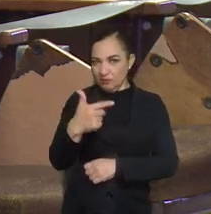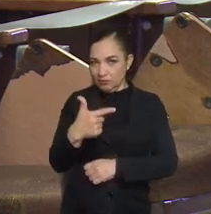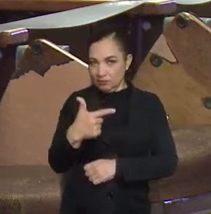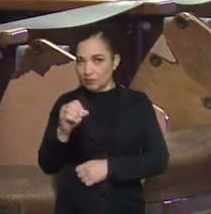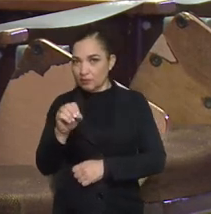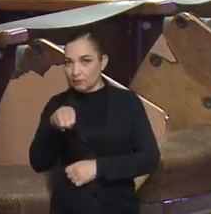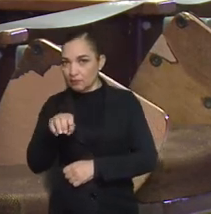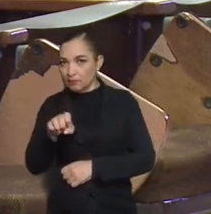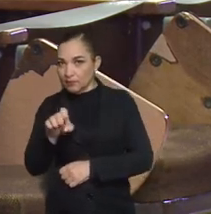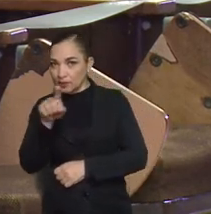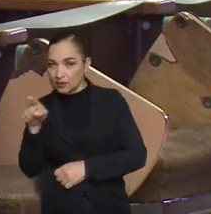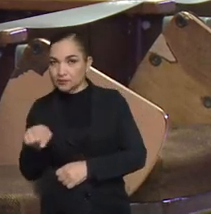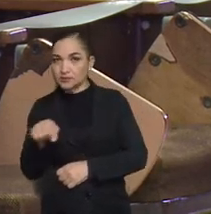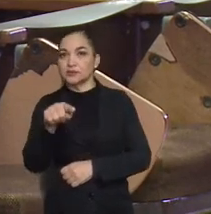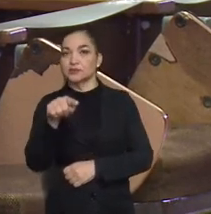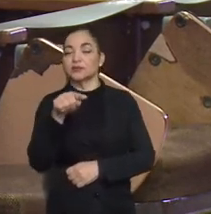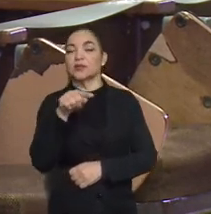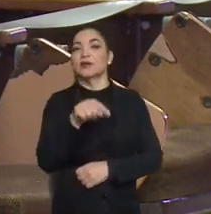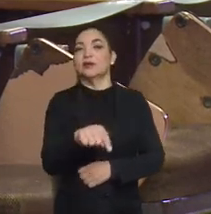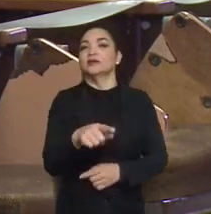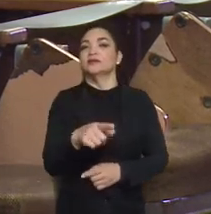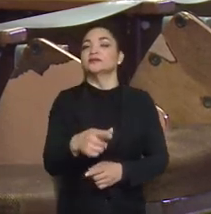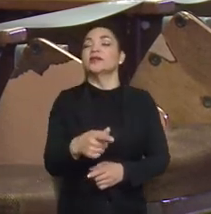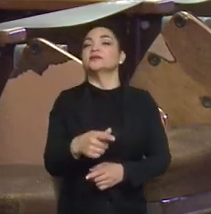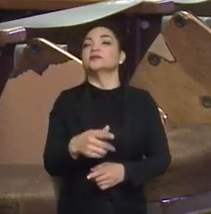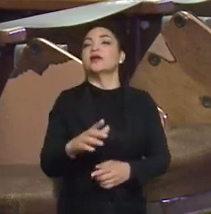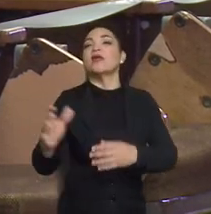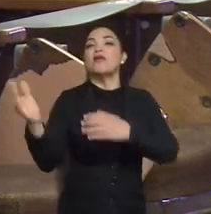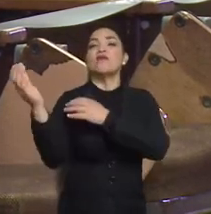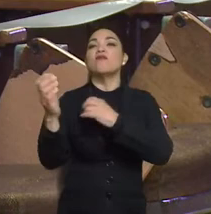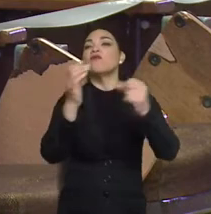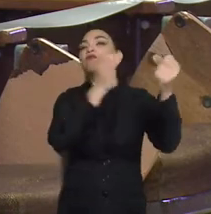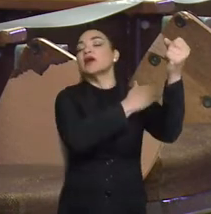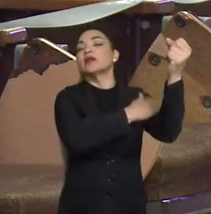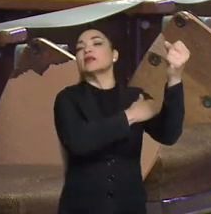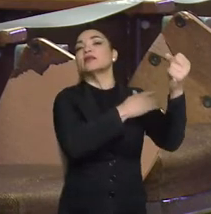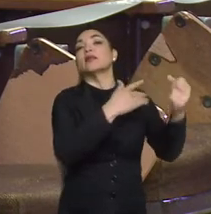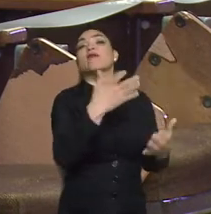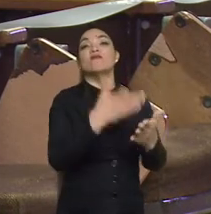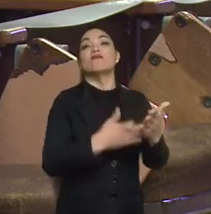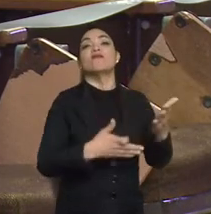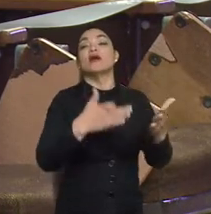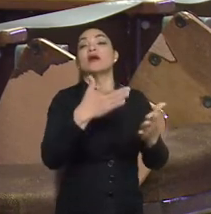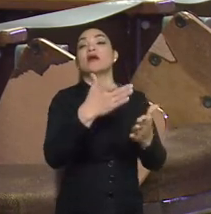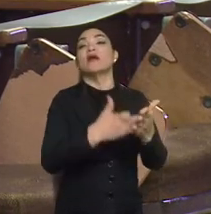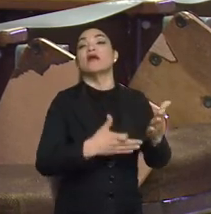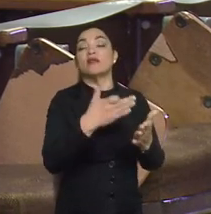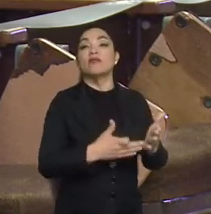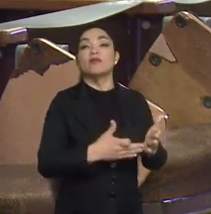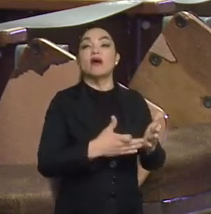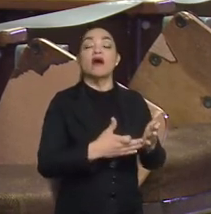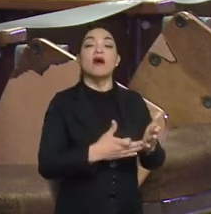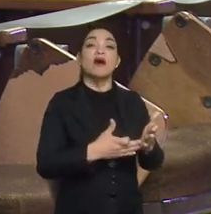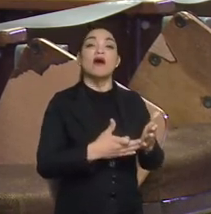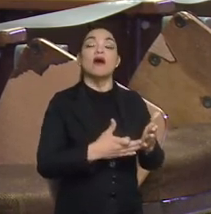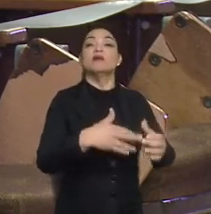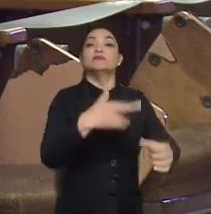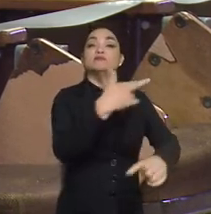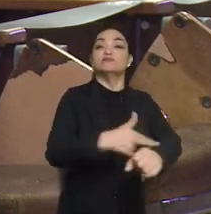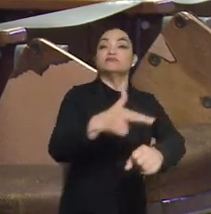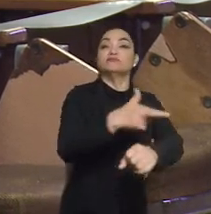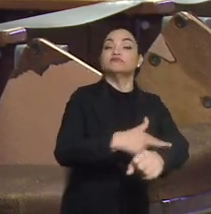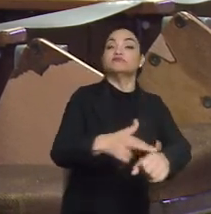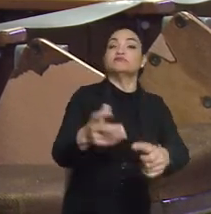es el fuerte, perdón, este empresario, reclama la falta de trabajo del coordinador de turismo en la zona norte, Domingo